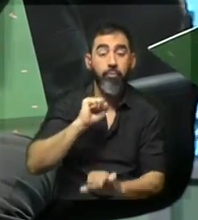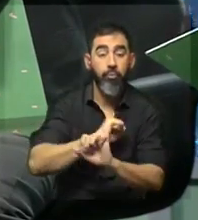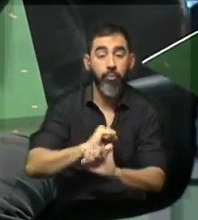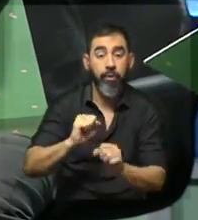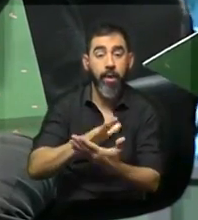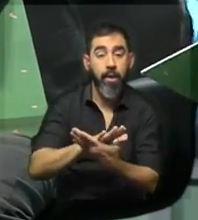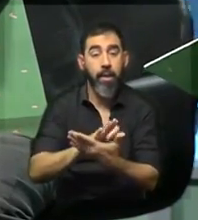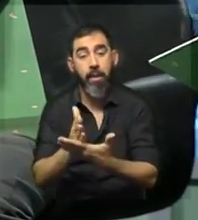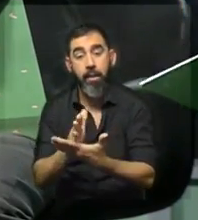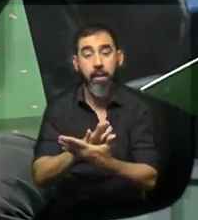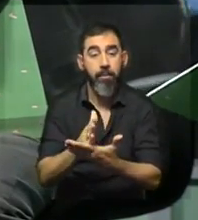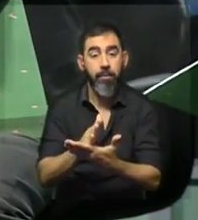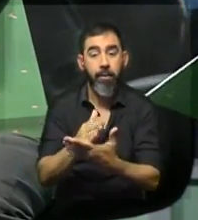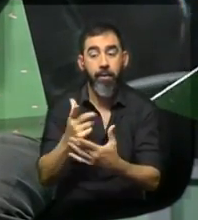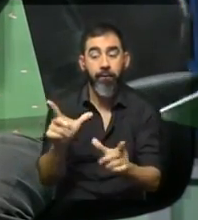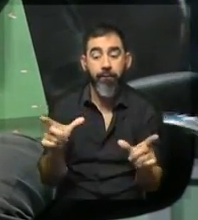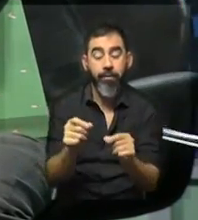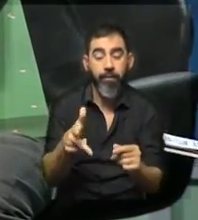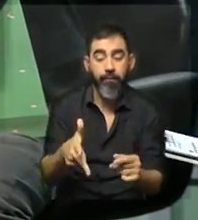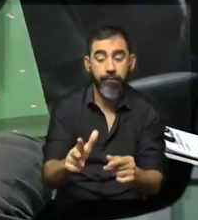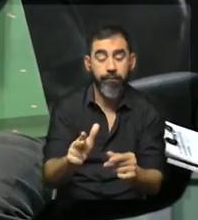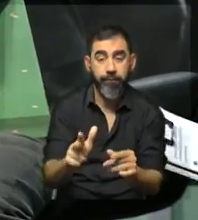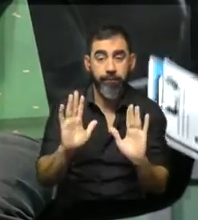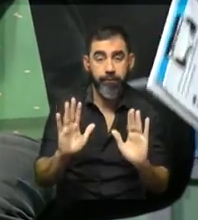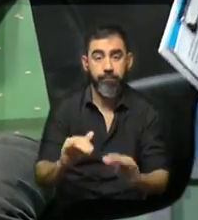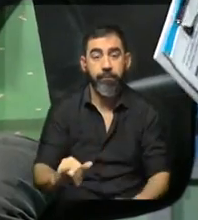el límite de la prescripción. Por eso es que